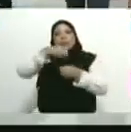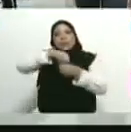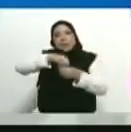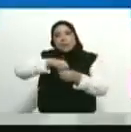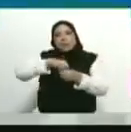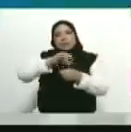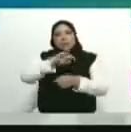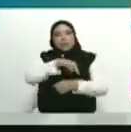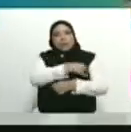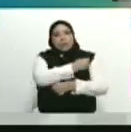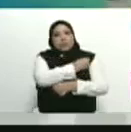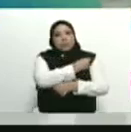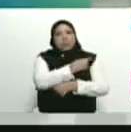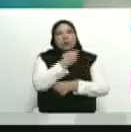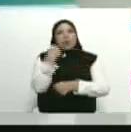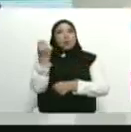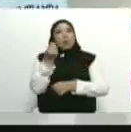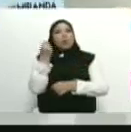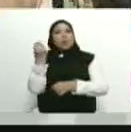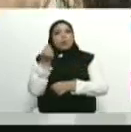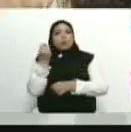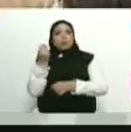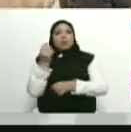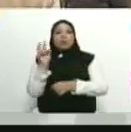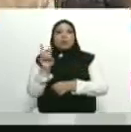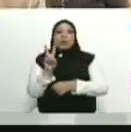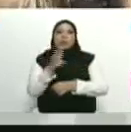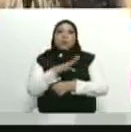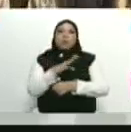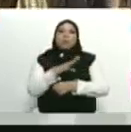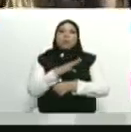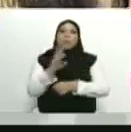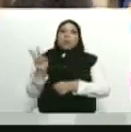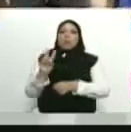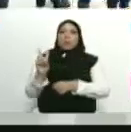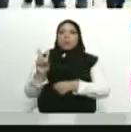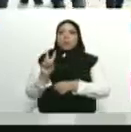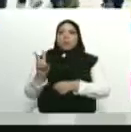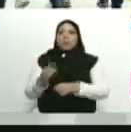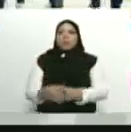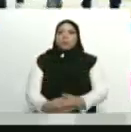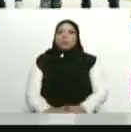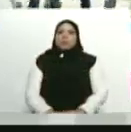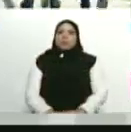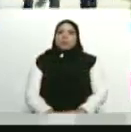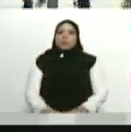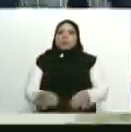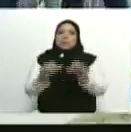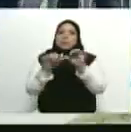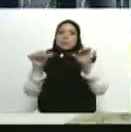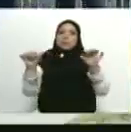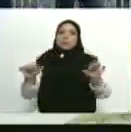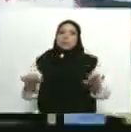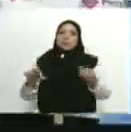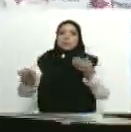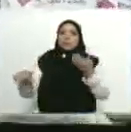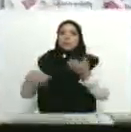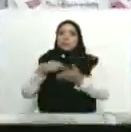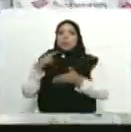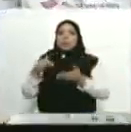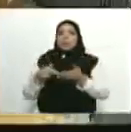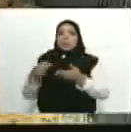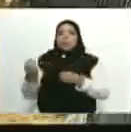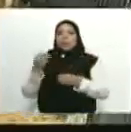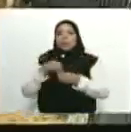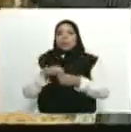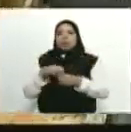saberlo. Único en Venezuela. Solo en nuestra patria. El Sistema Nacional de Ingresos.